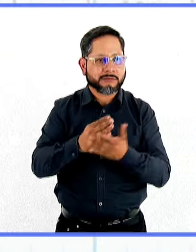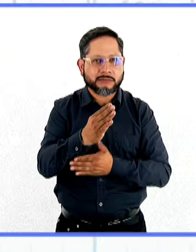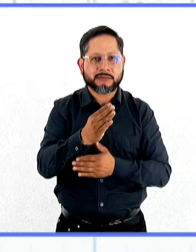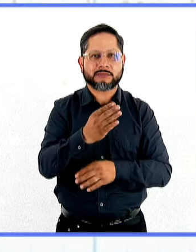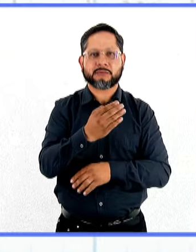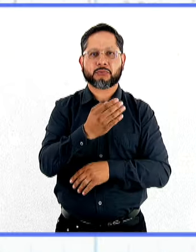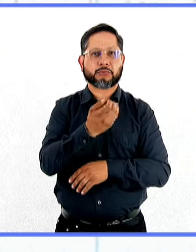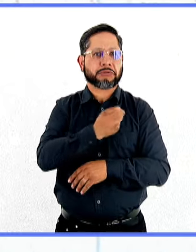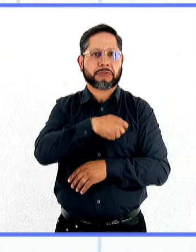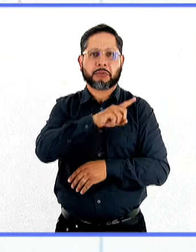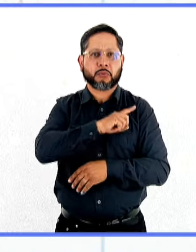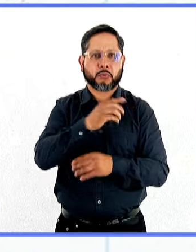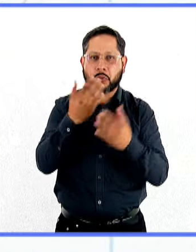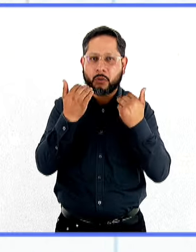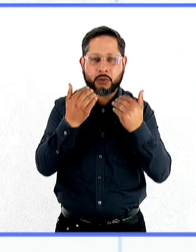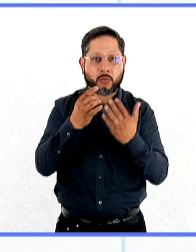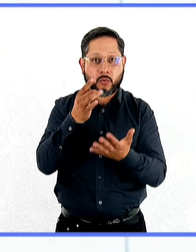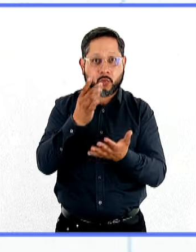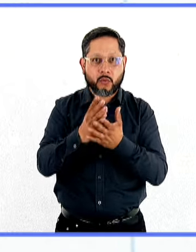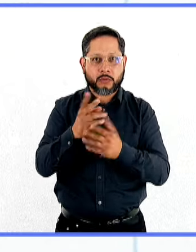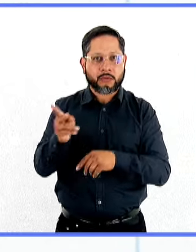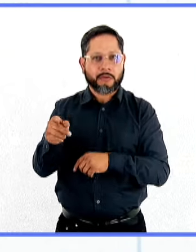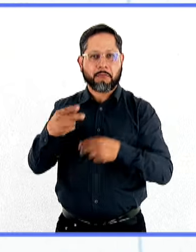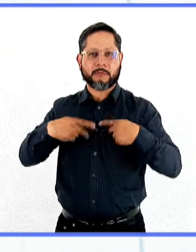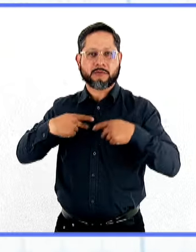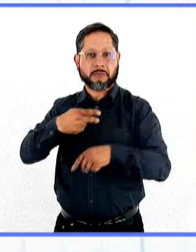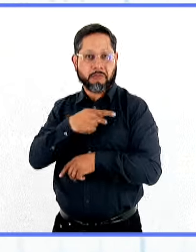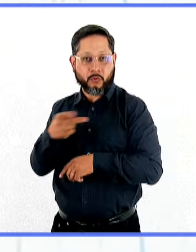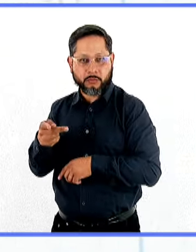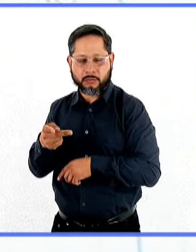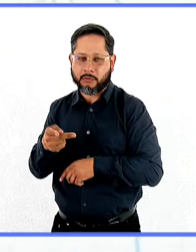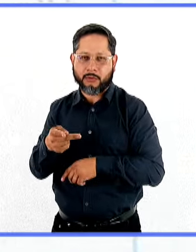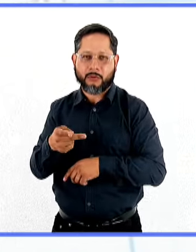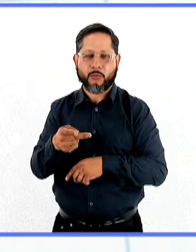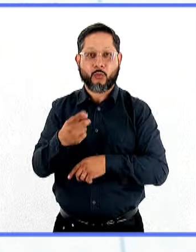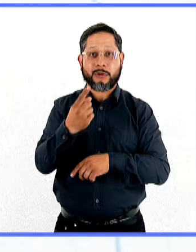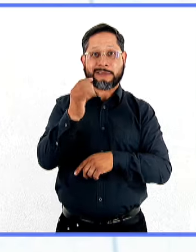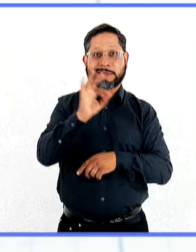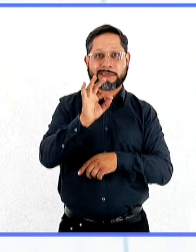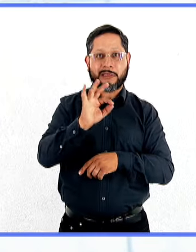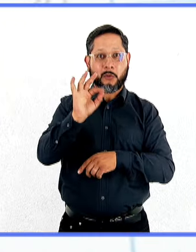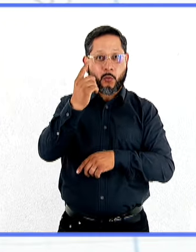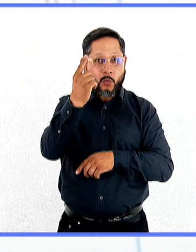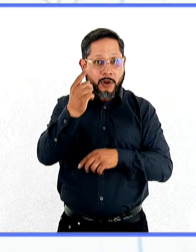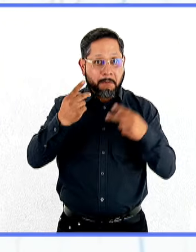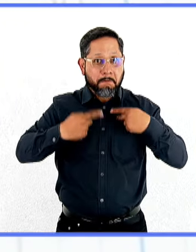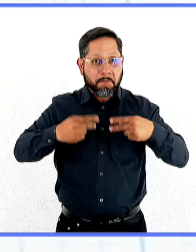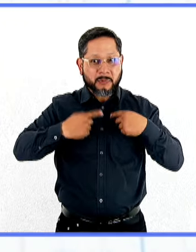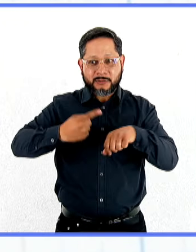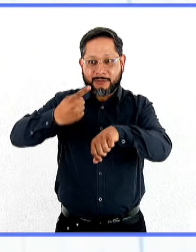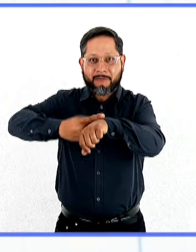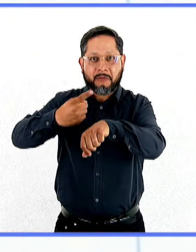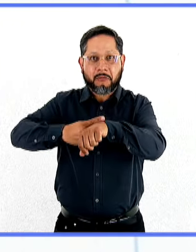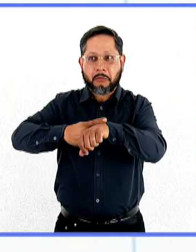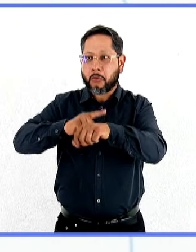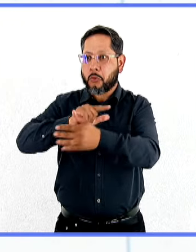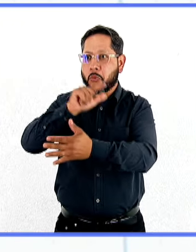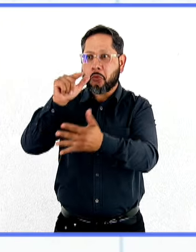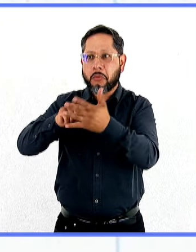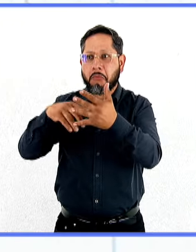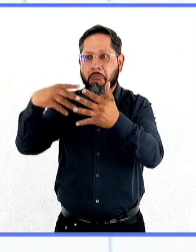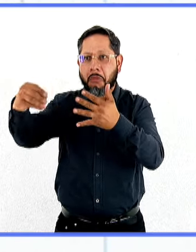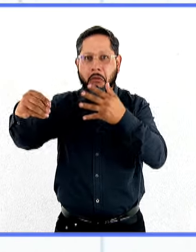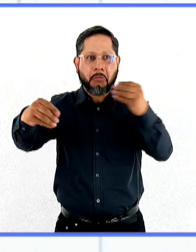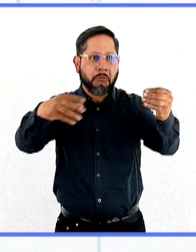servicios de salud No es exclusiva de la pobreza porque una persona que tenga tuberculosis puede estar en cualquier sitio y contagiar a